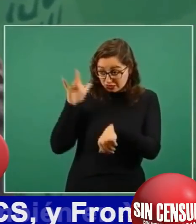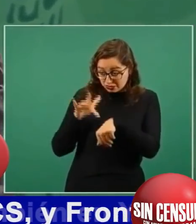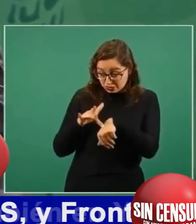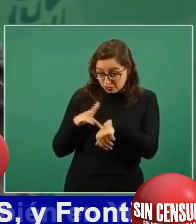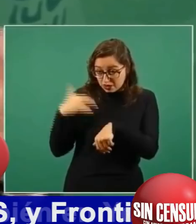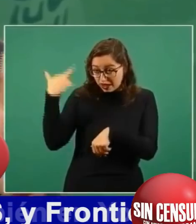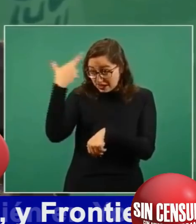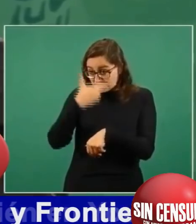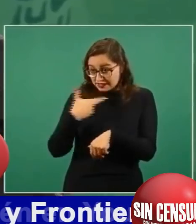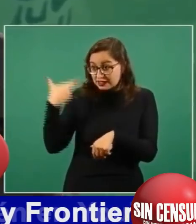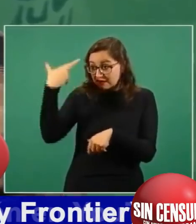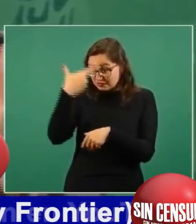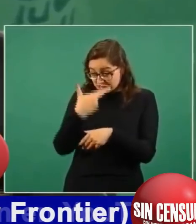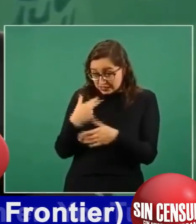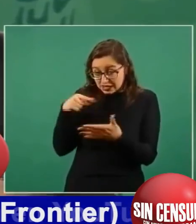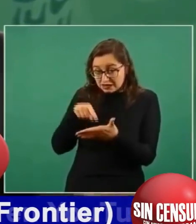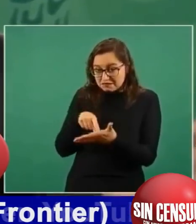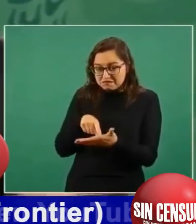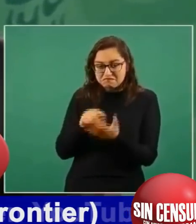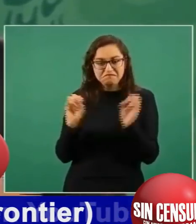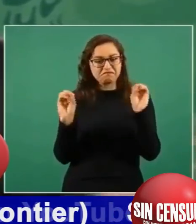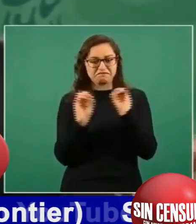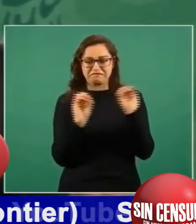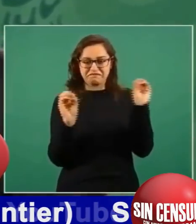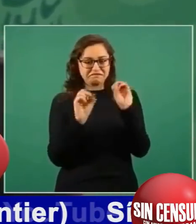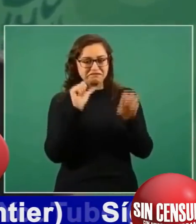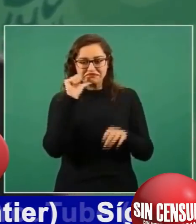en el sentido de que estábamos nosotros protegiendo